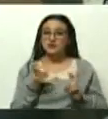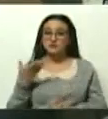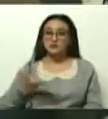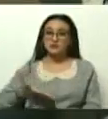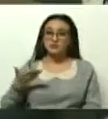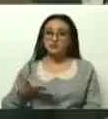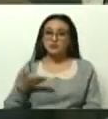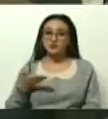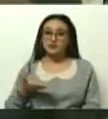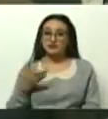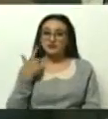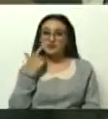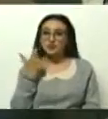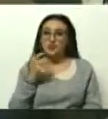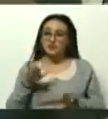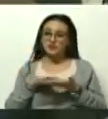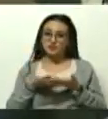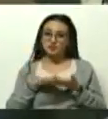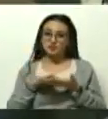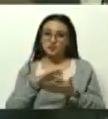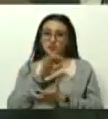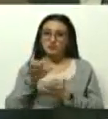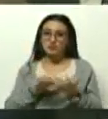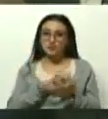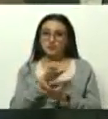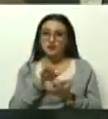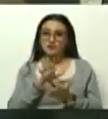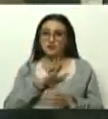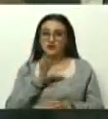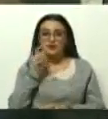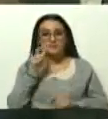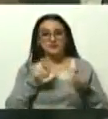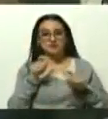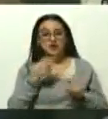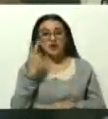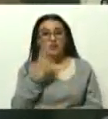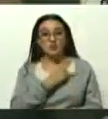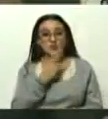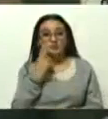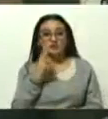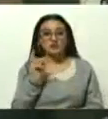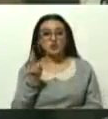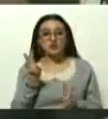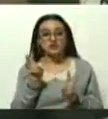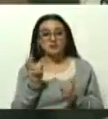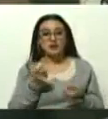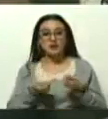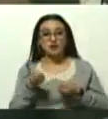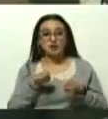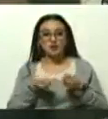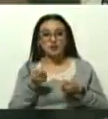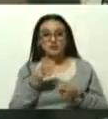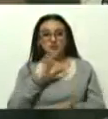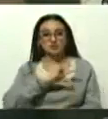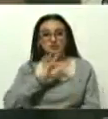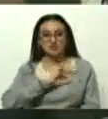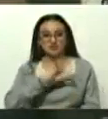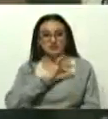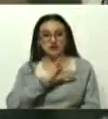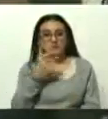fundamental en buscar soluciones a los problemas de la gente, comprometidos en los puntos económicos,